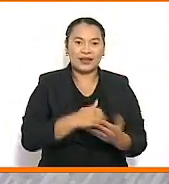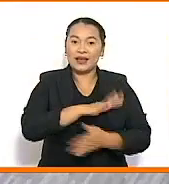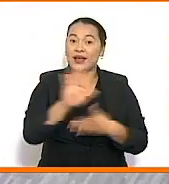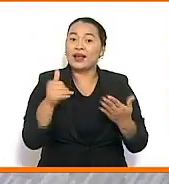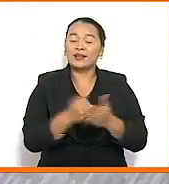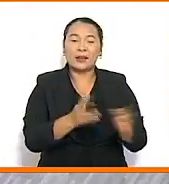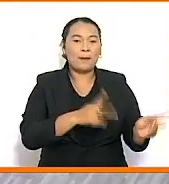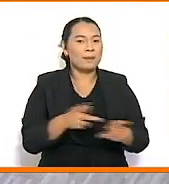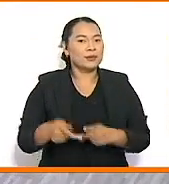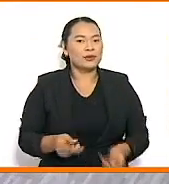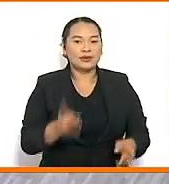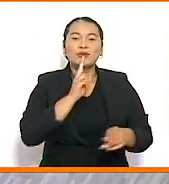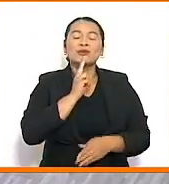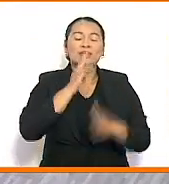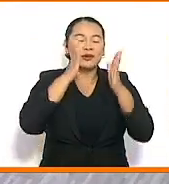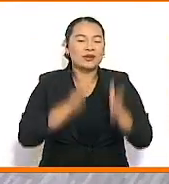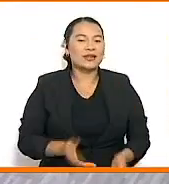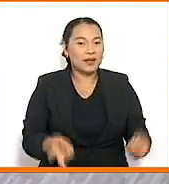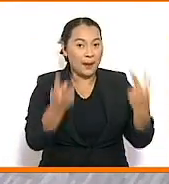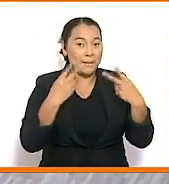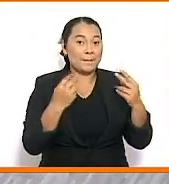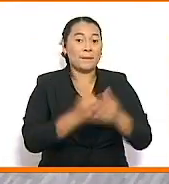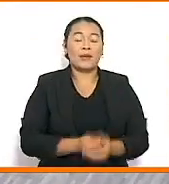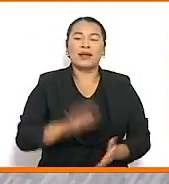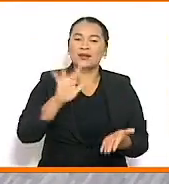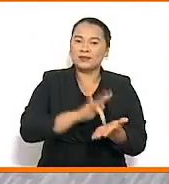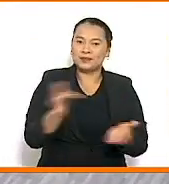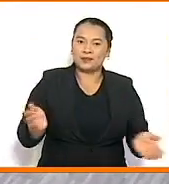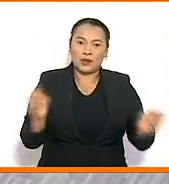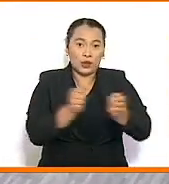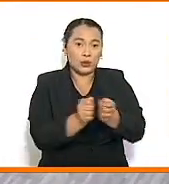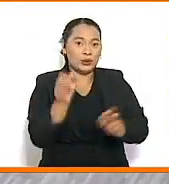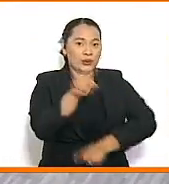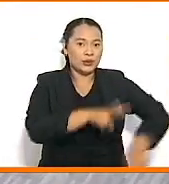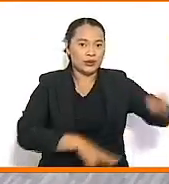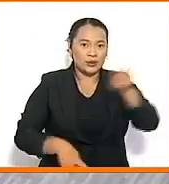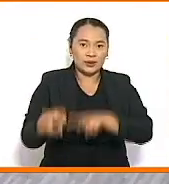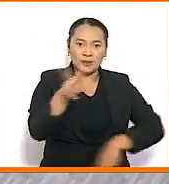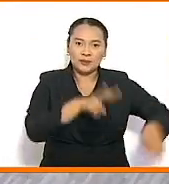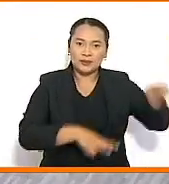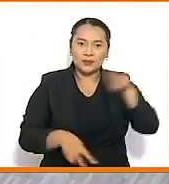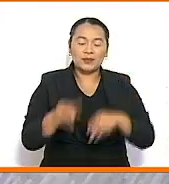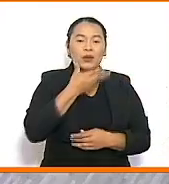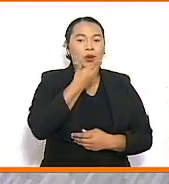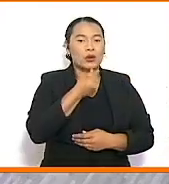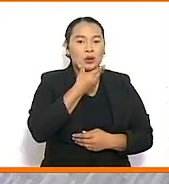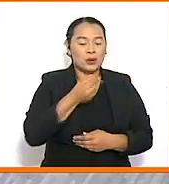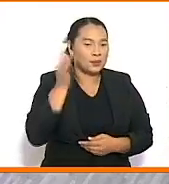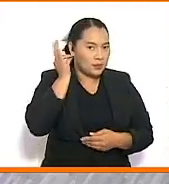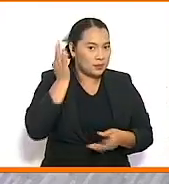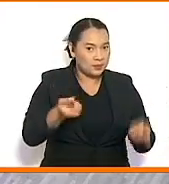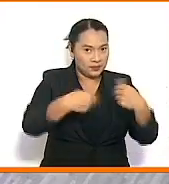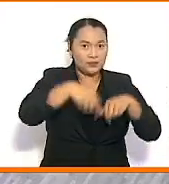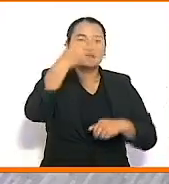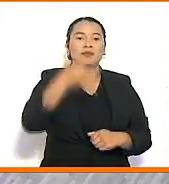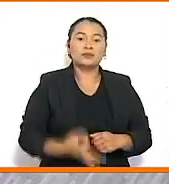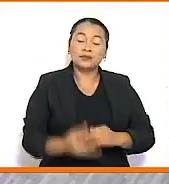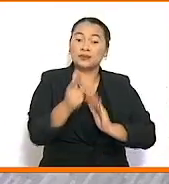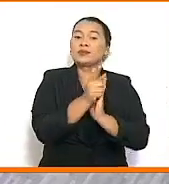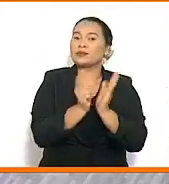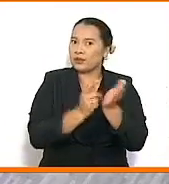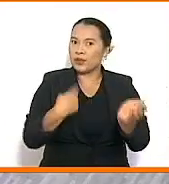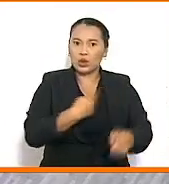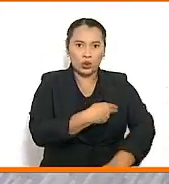nuestro pueblo catracho. Queremos agradecer la compañía de nuestra auditora y nuestro notario, quienes están para dar fe y legalidad